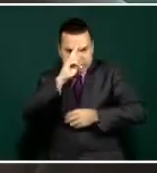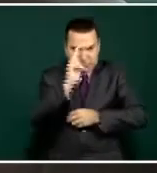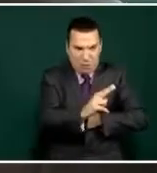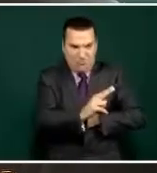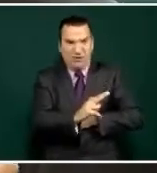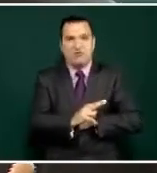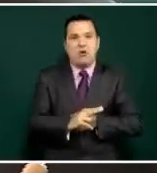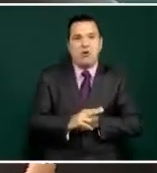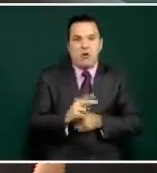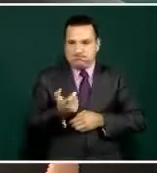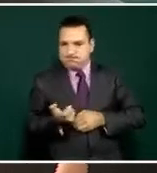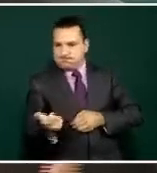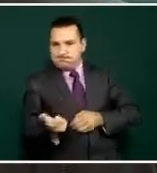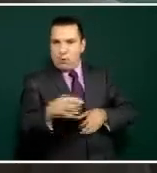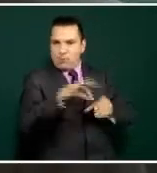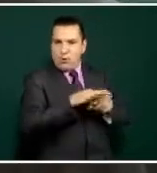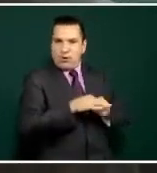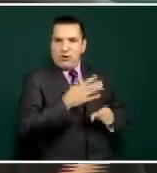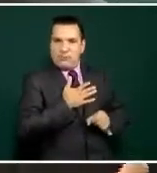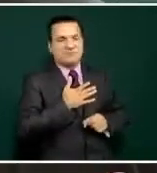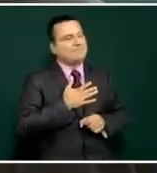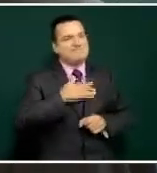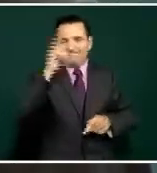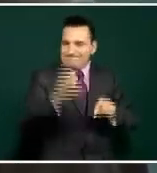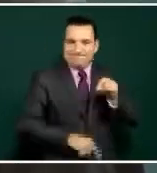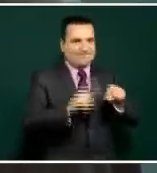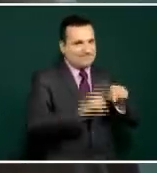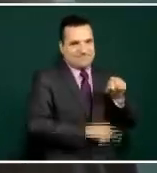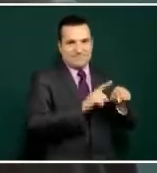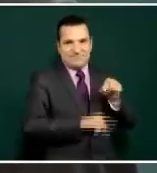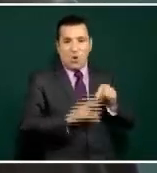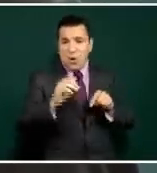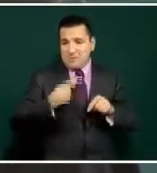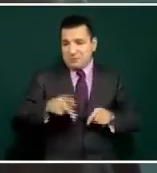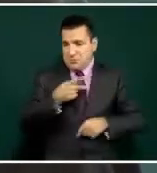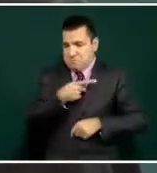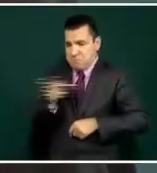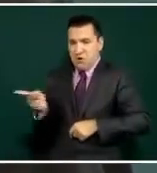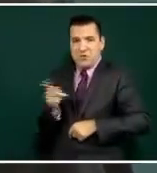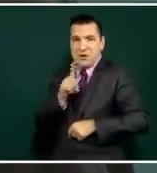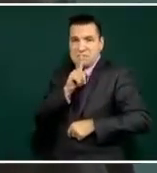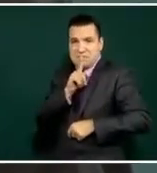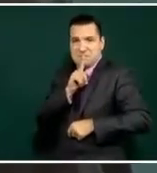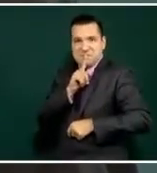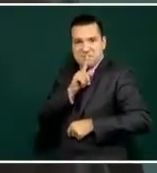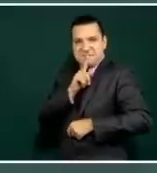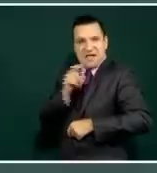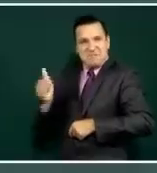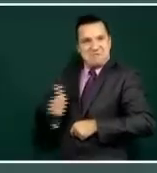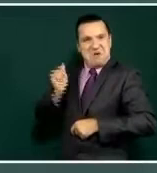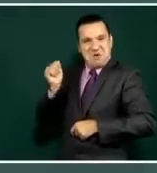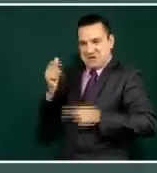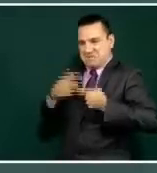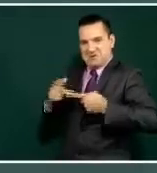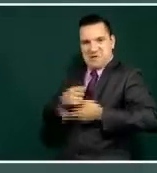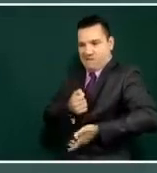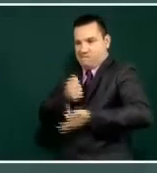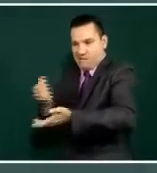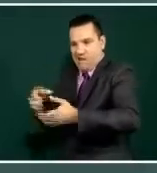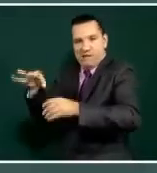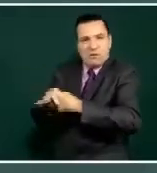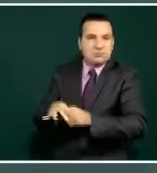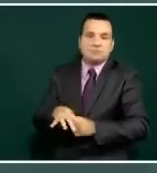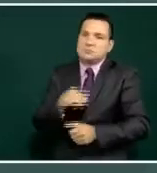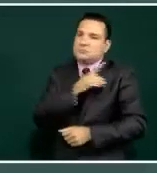de votos, que no haya tráfico con la pobreza de la gente, que no se utilice el dinero del gobierno